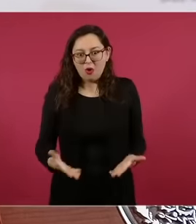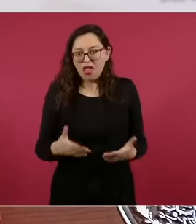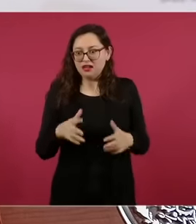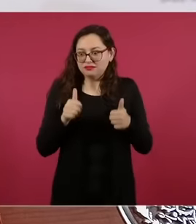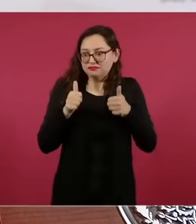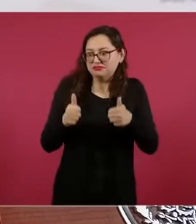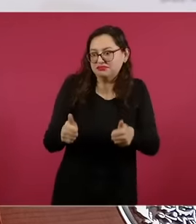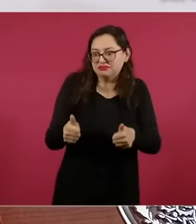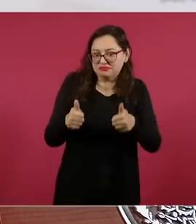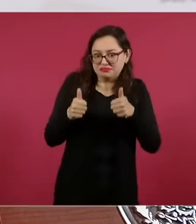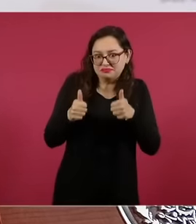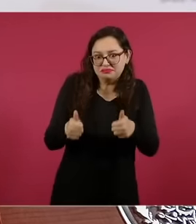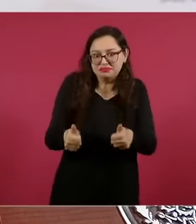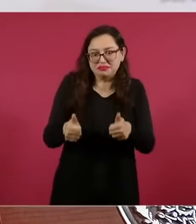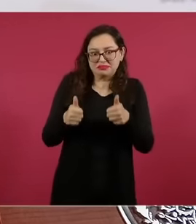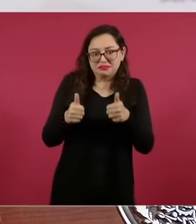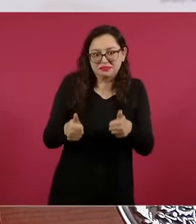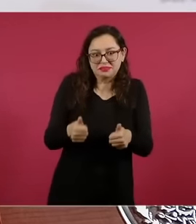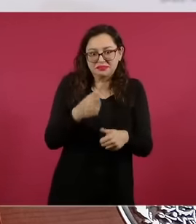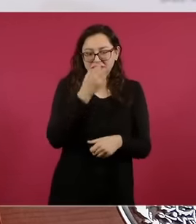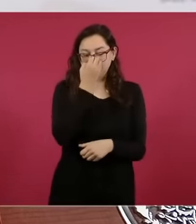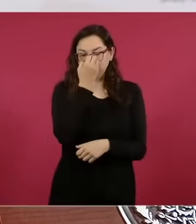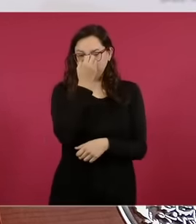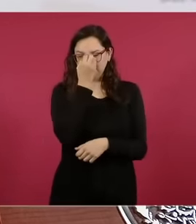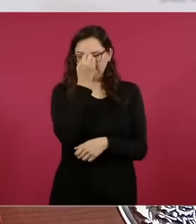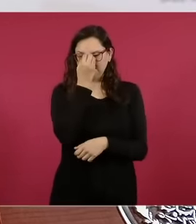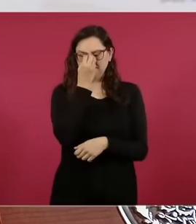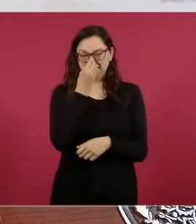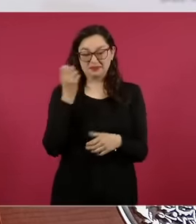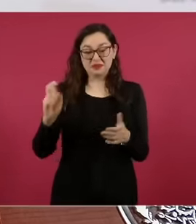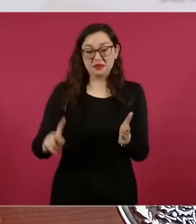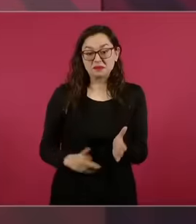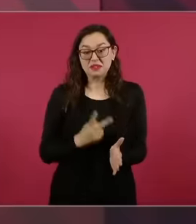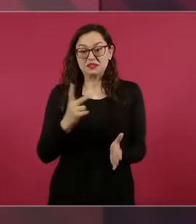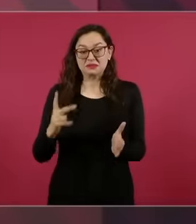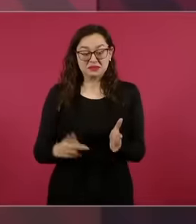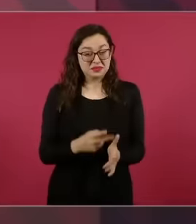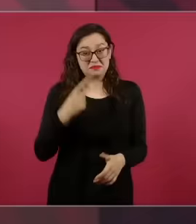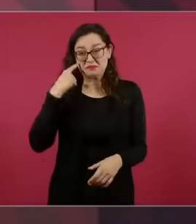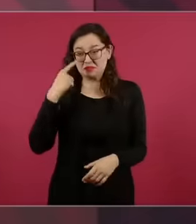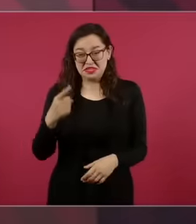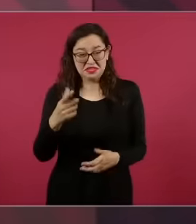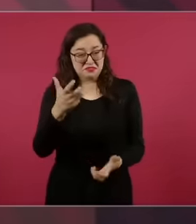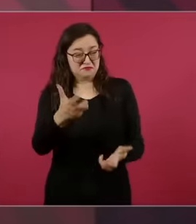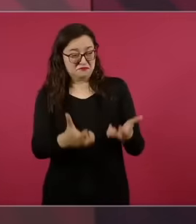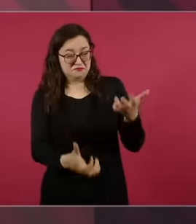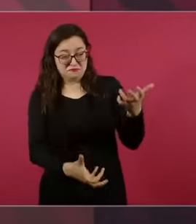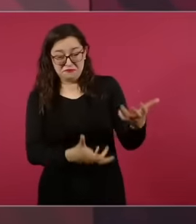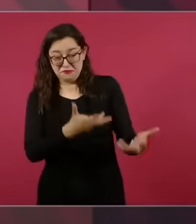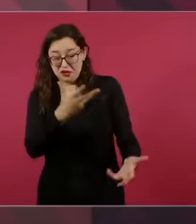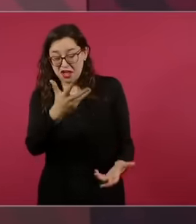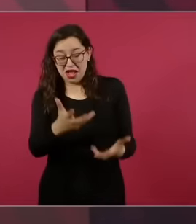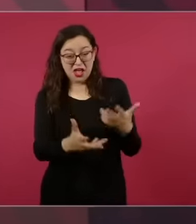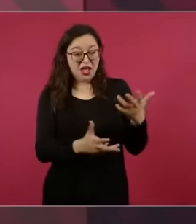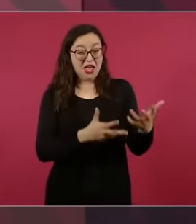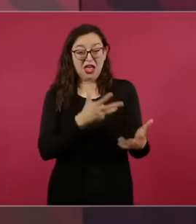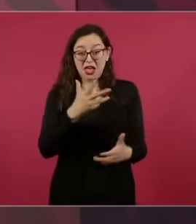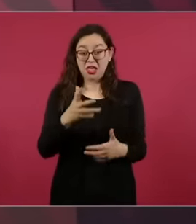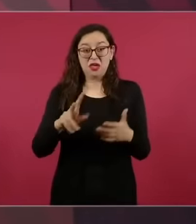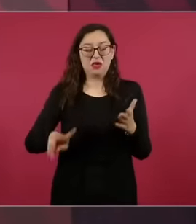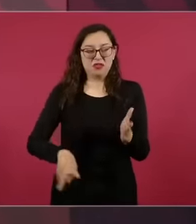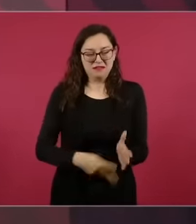Y repetían que ya le prendieron fuego a la valla, y imágenes, y